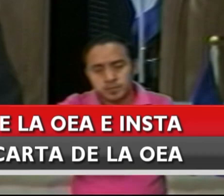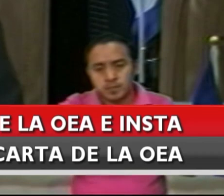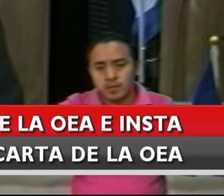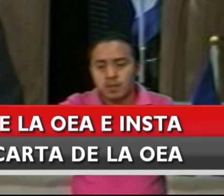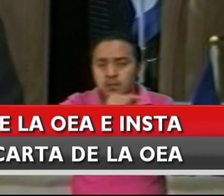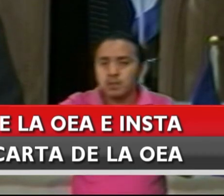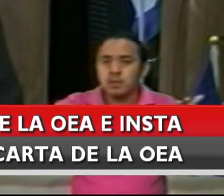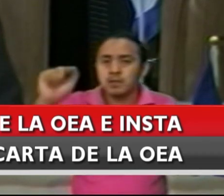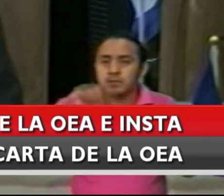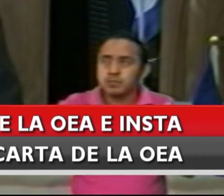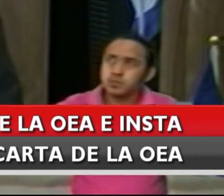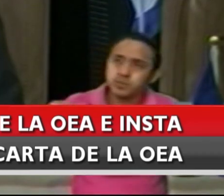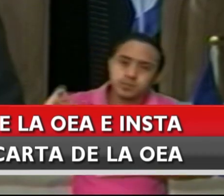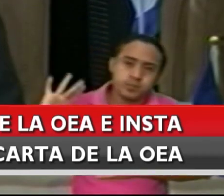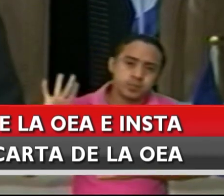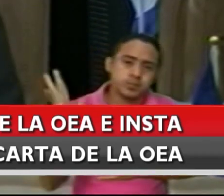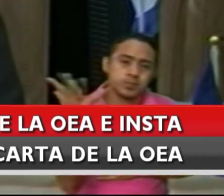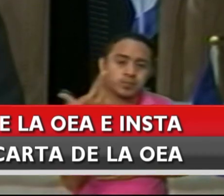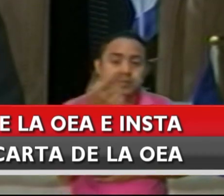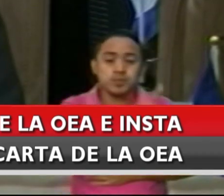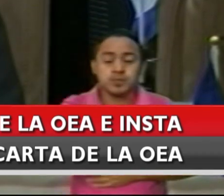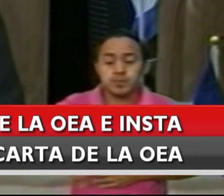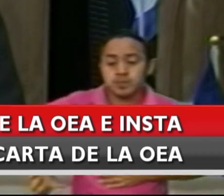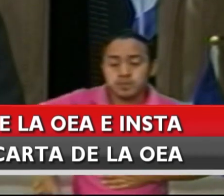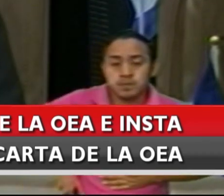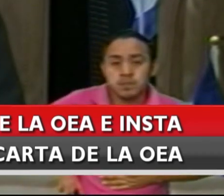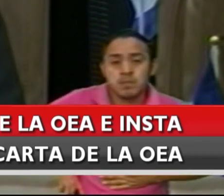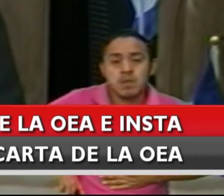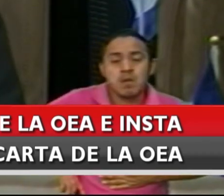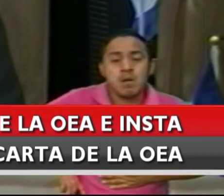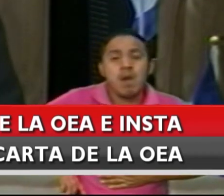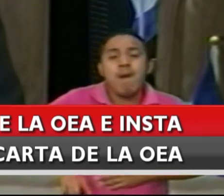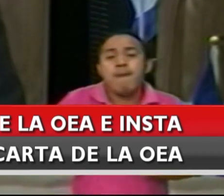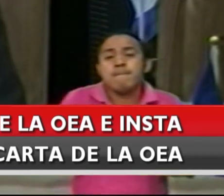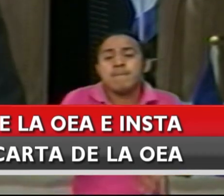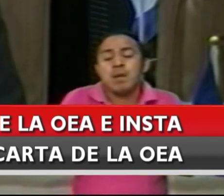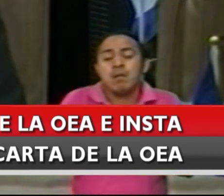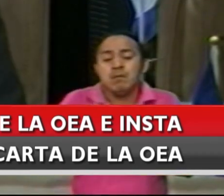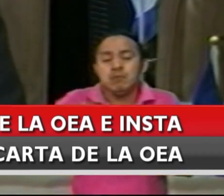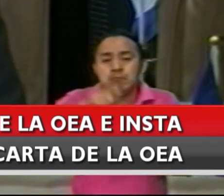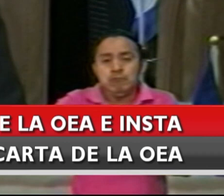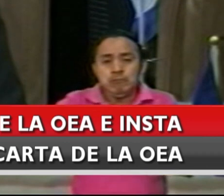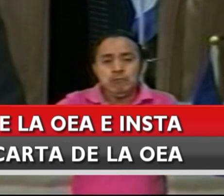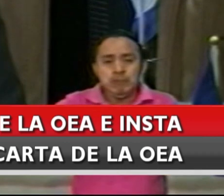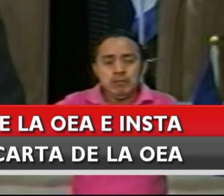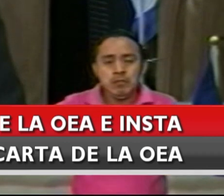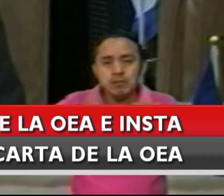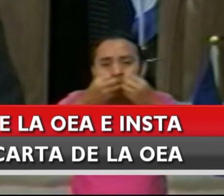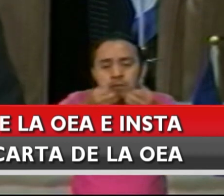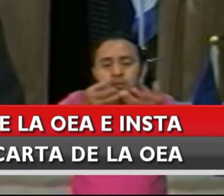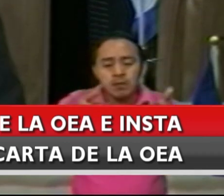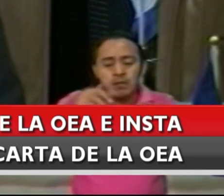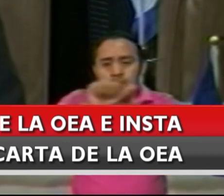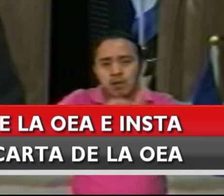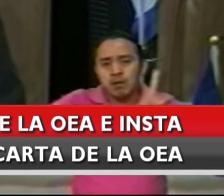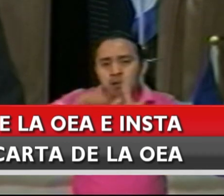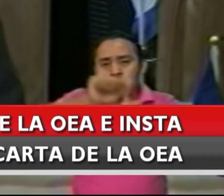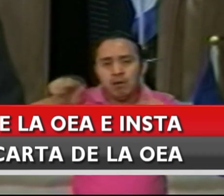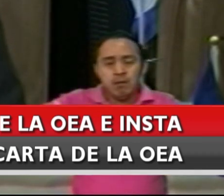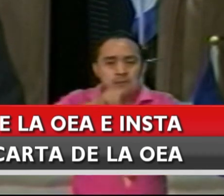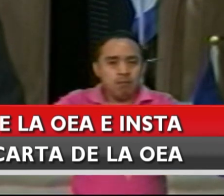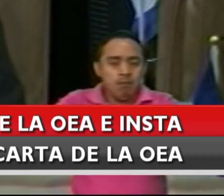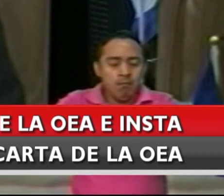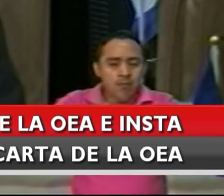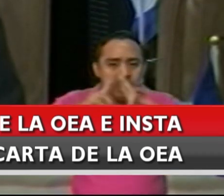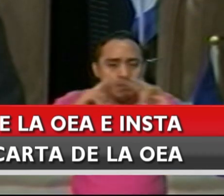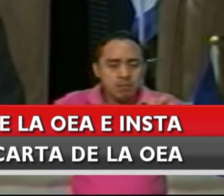voto a todos los diputados y diputadas para aprobar esta declaración de la Asamblea Nacional